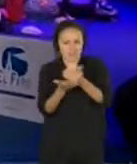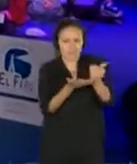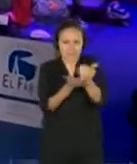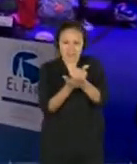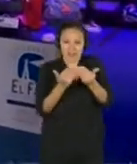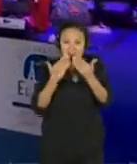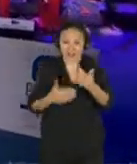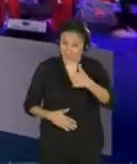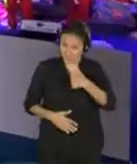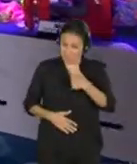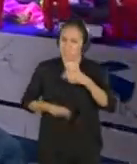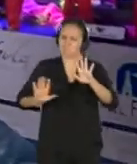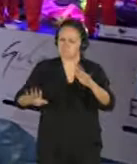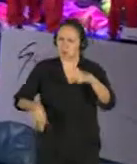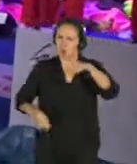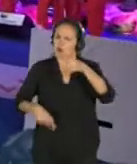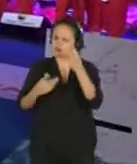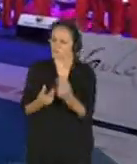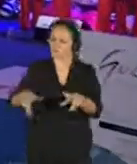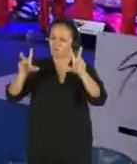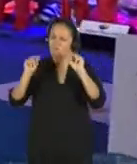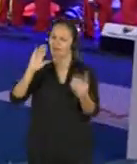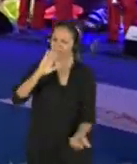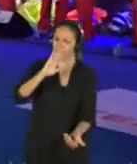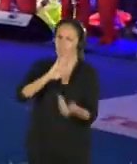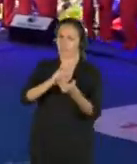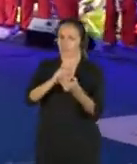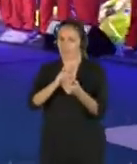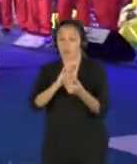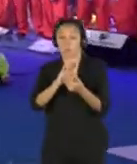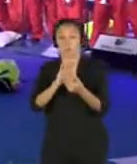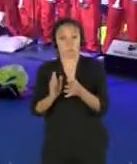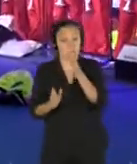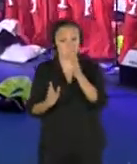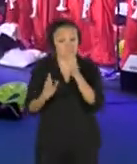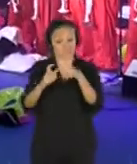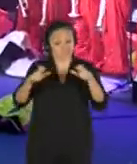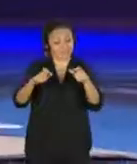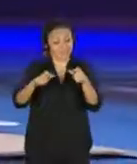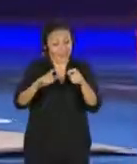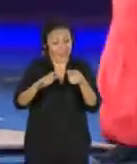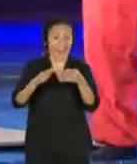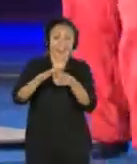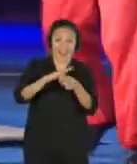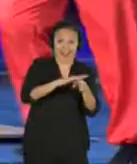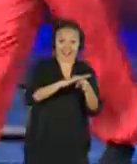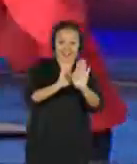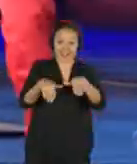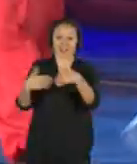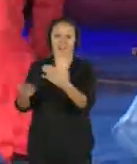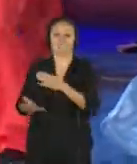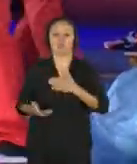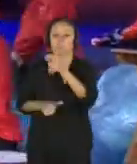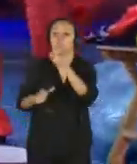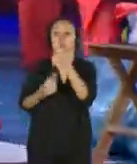Hoy se va a acabar, pues la pienso regalar. Y ahora levante la mano, que